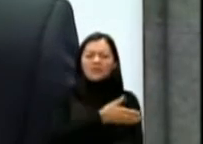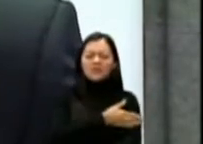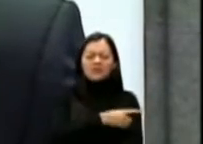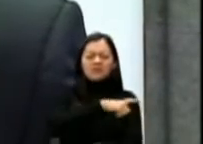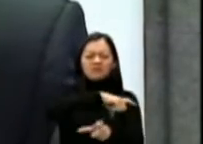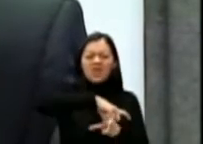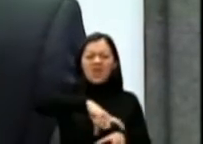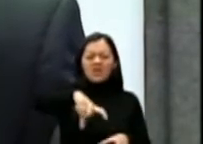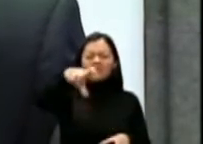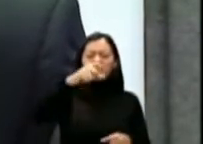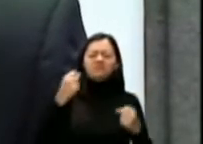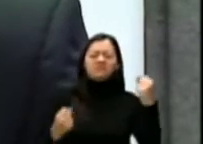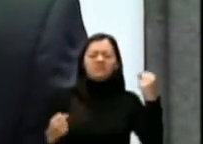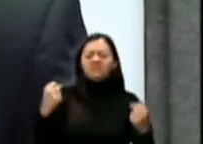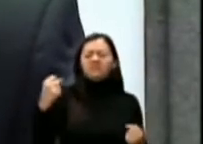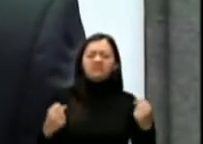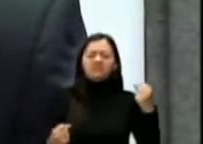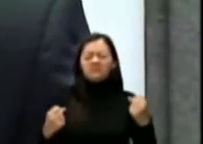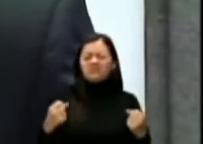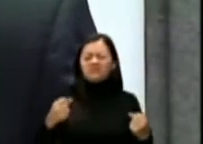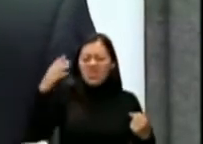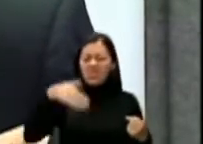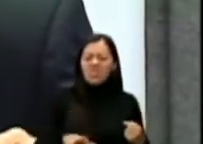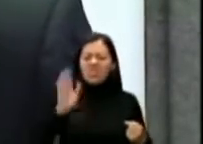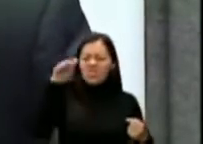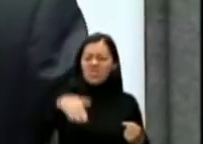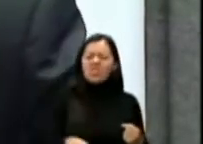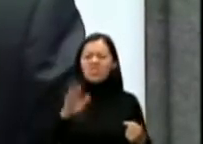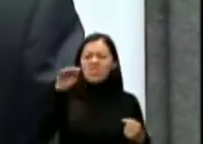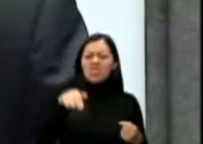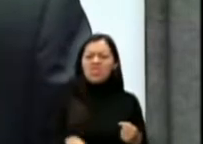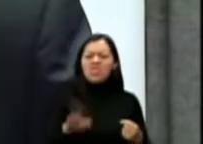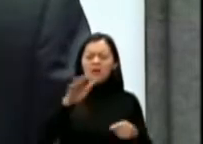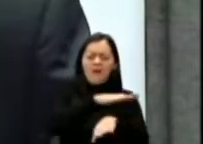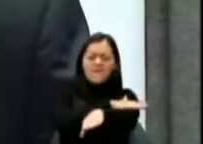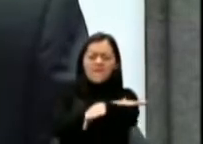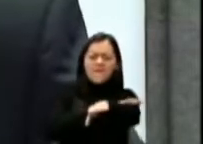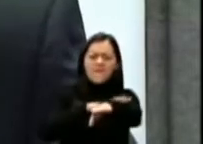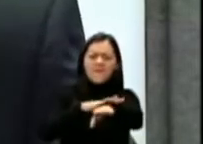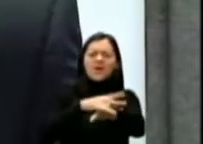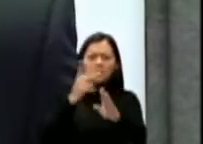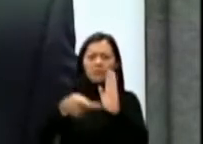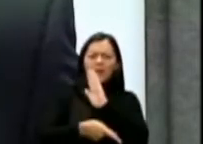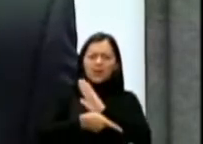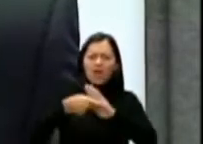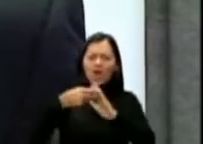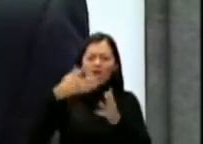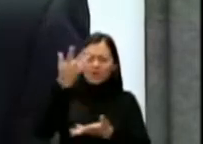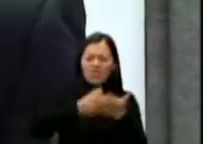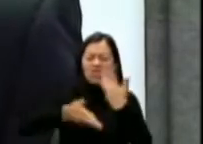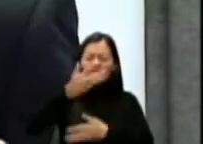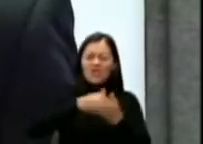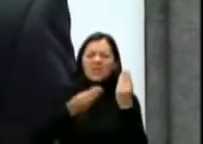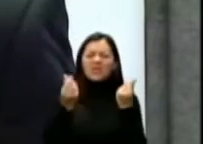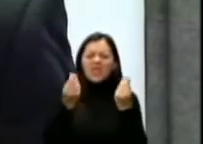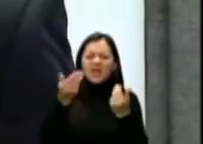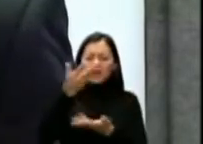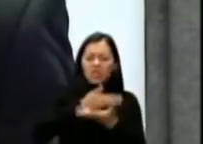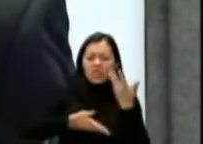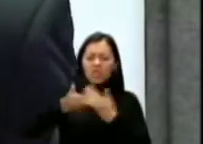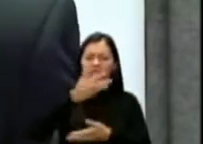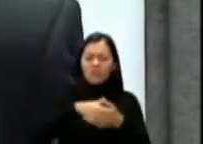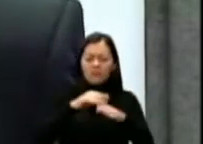petróleo mezclado con lodo con tierra y aplanado con maquinaria ese era el petróleo